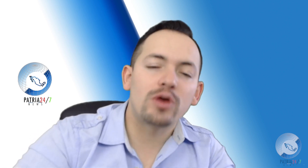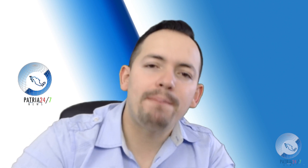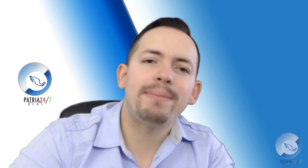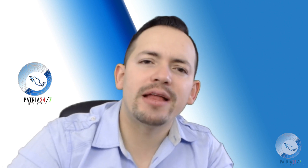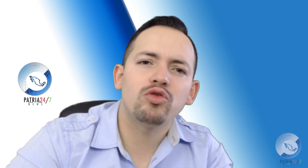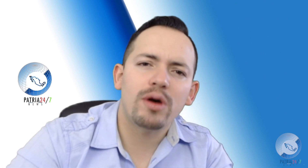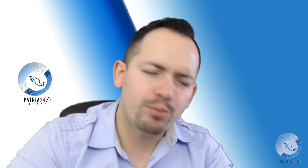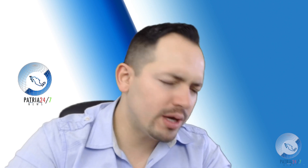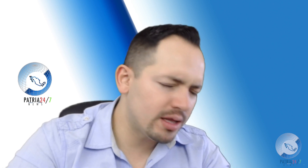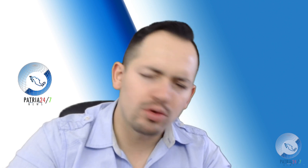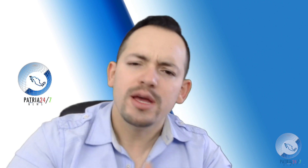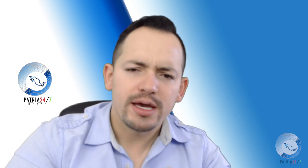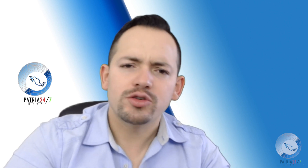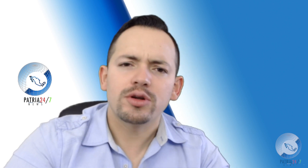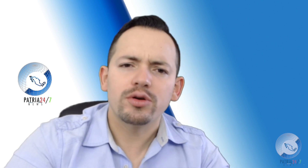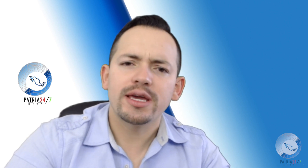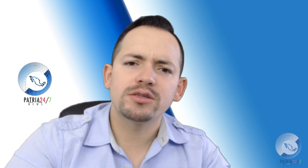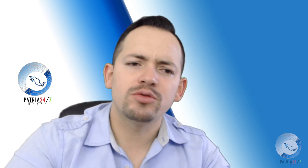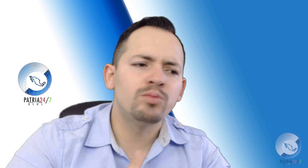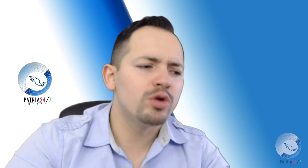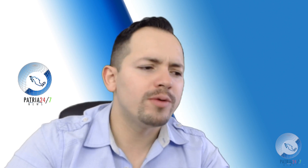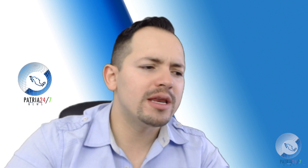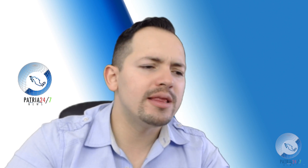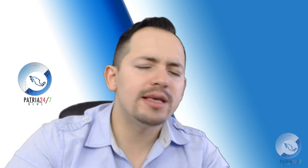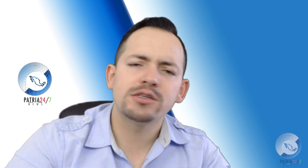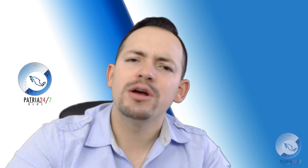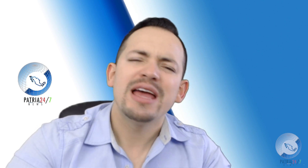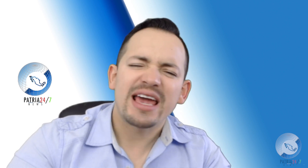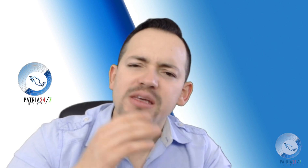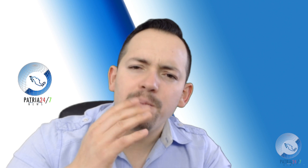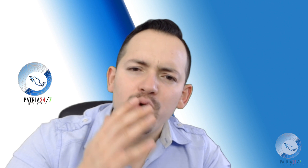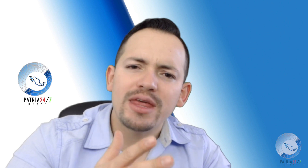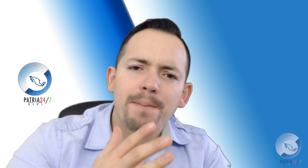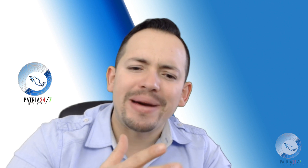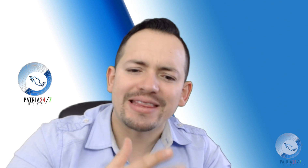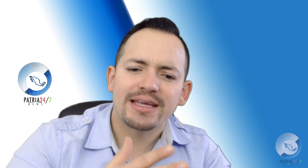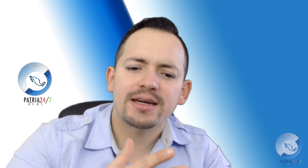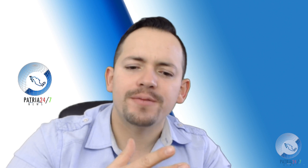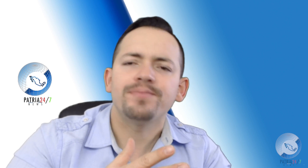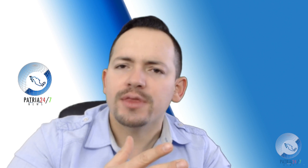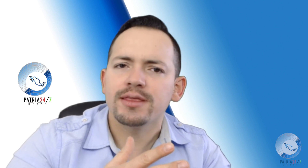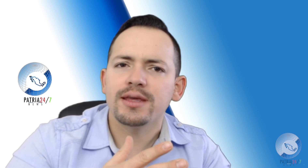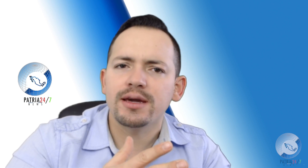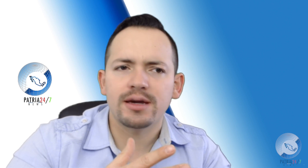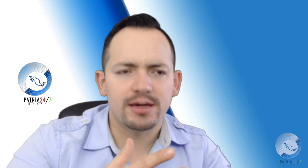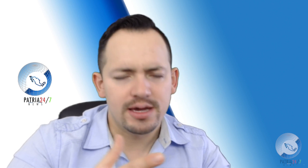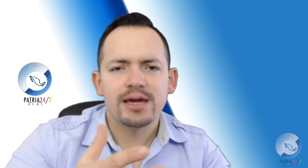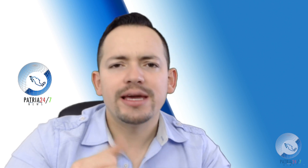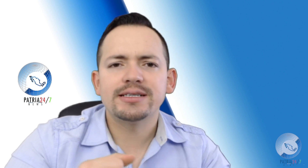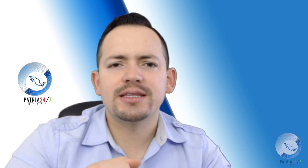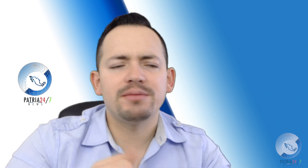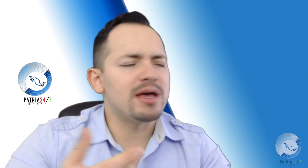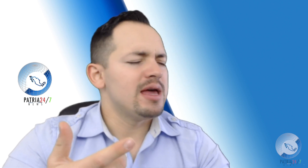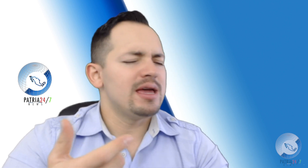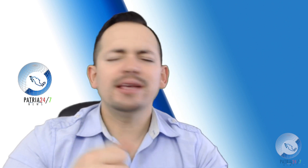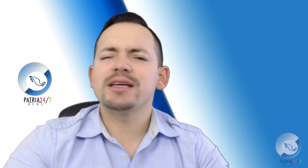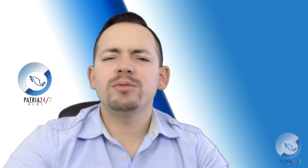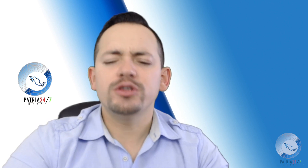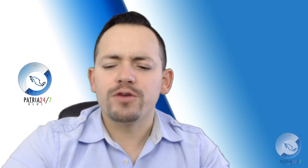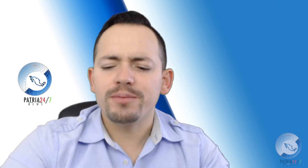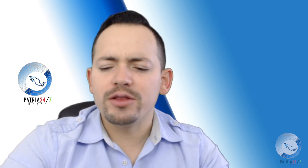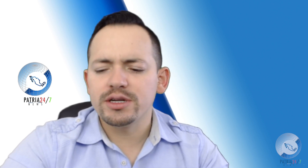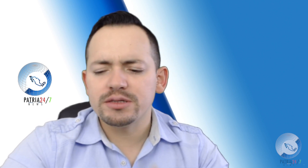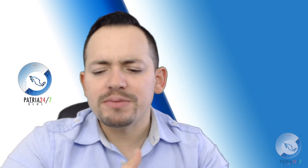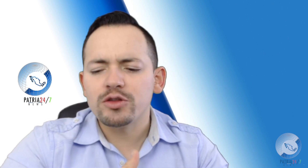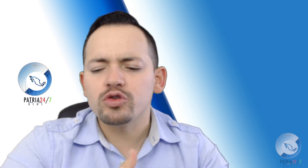estar solapando, apoyando. Eso creo que es un muy buen indicio que se pueda partir de este tema. Y